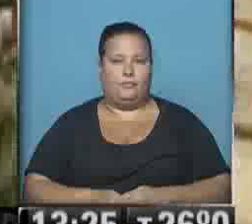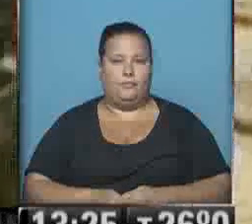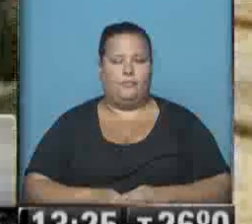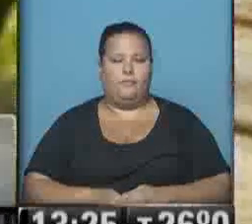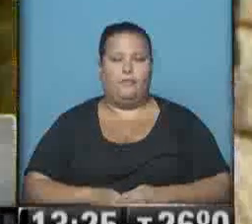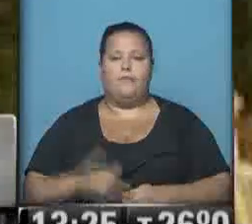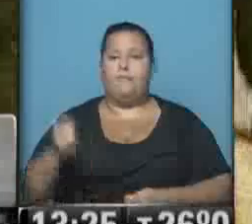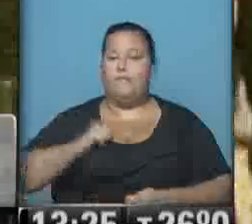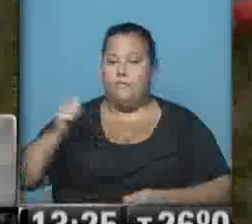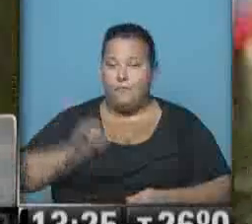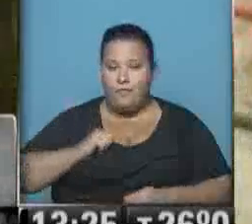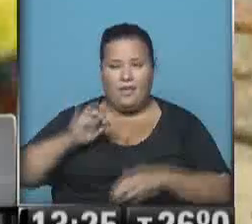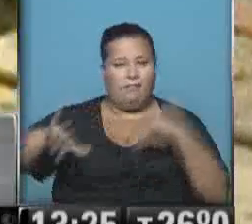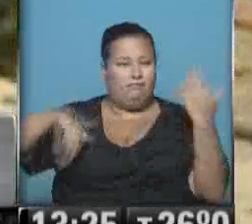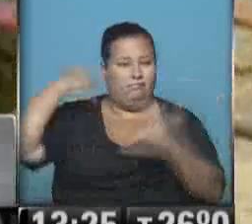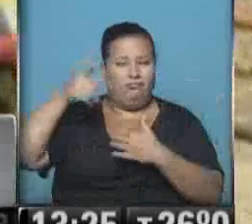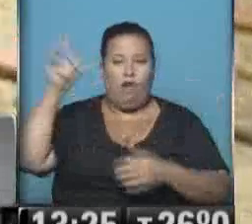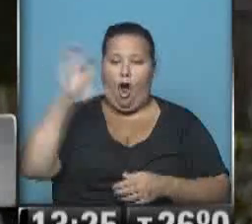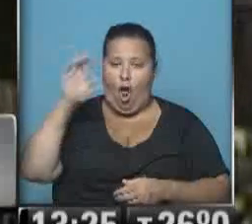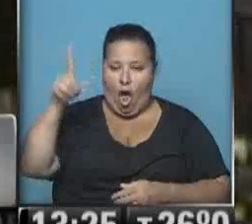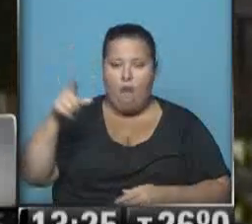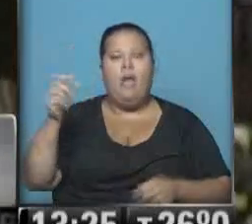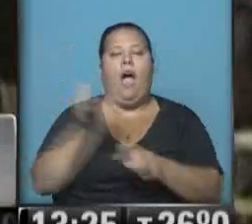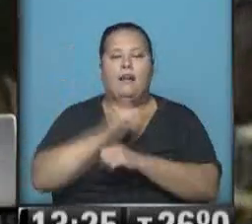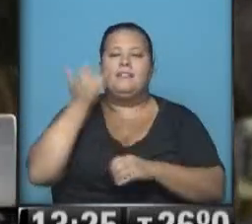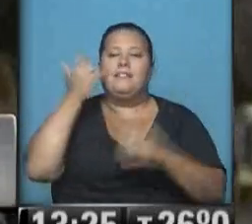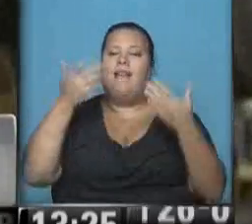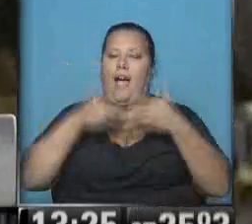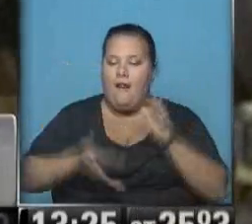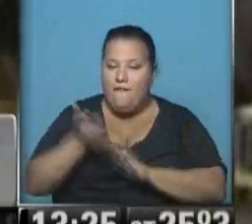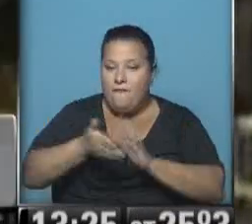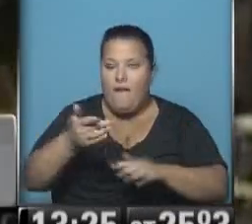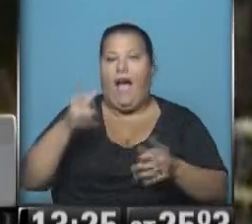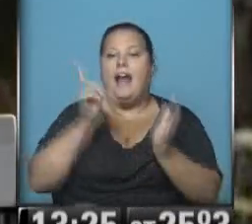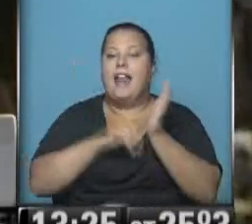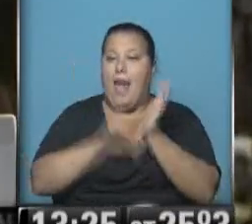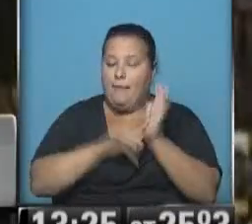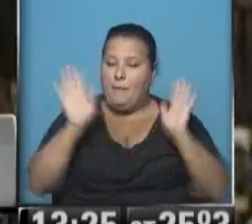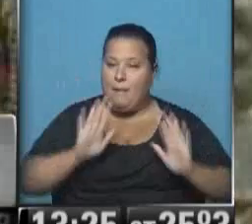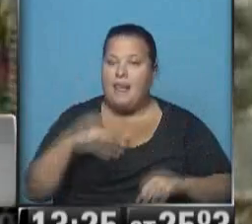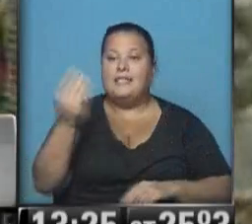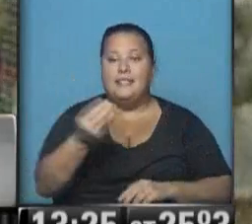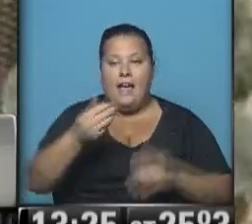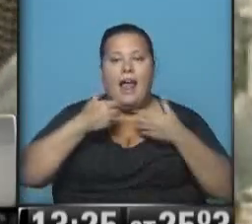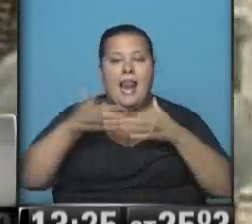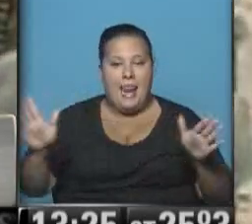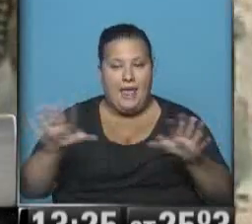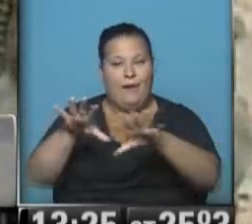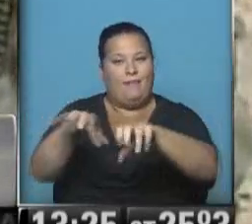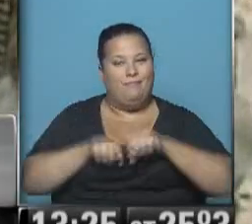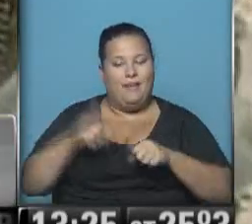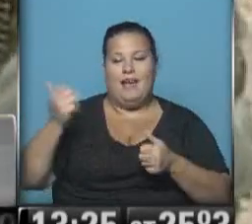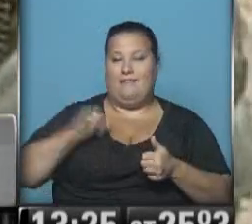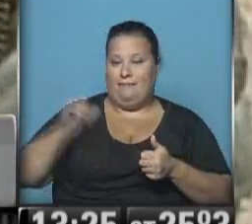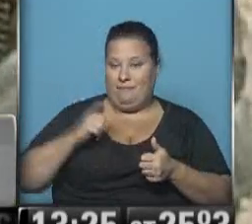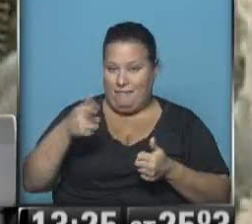Las Fuerzas Armadas Revolucionarias de Colombia confirmaron que ya están en marcha los protocolos y el sábado liberarán al